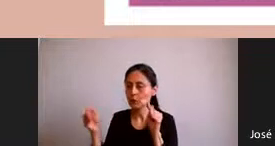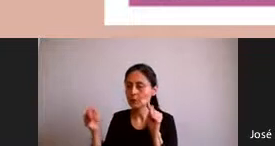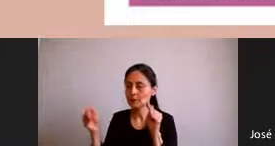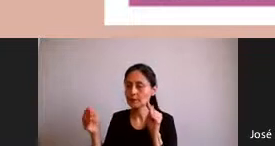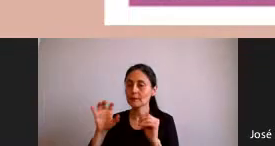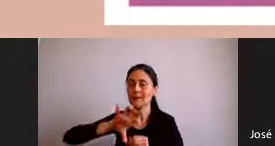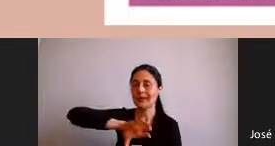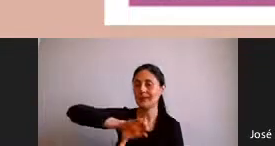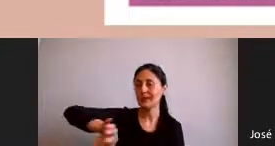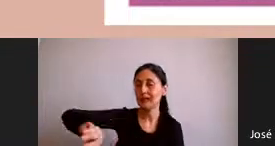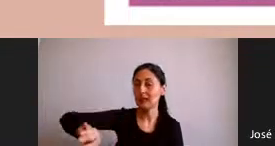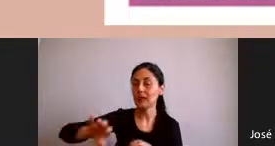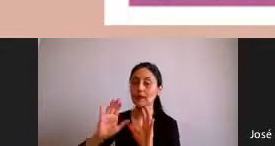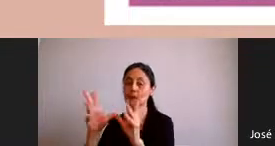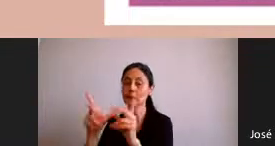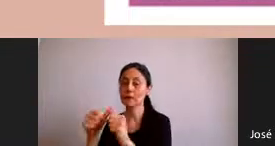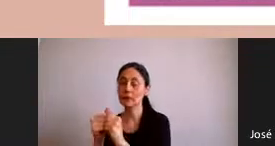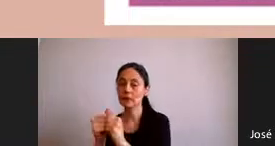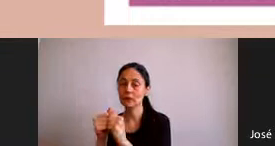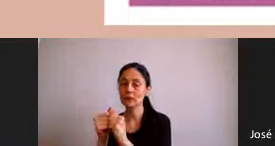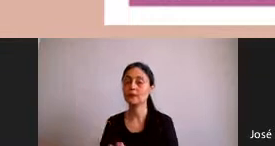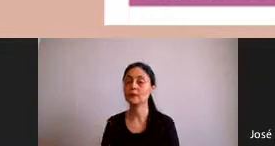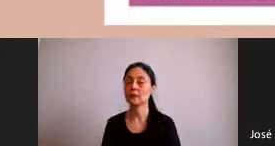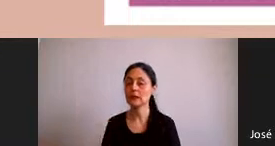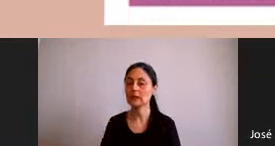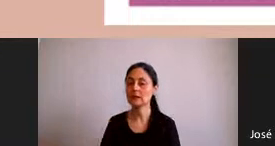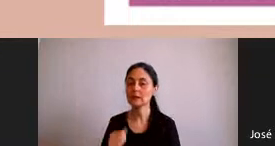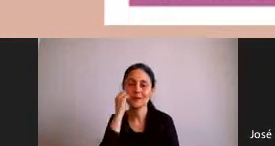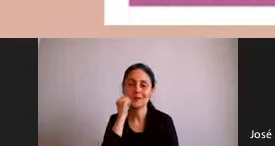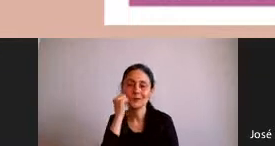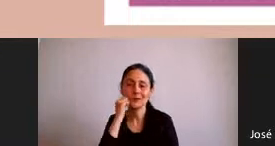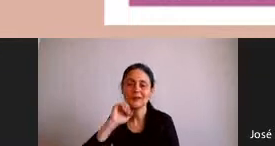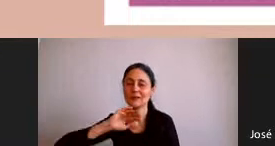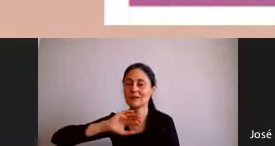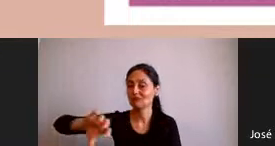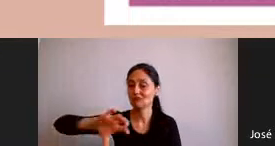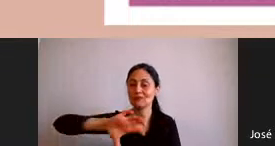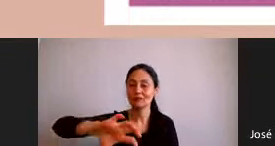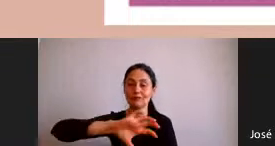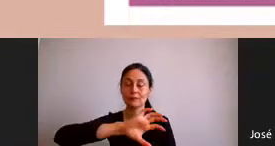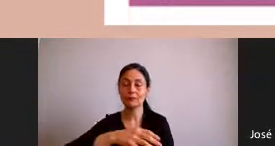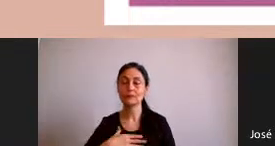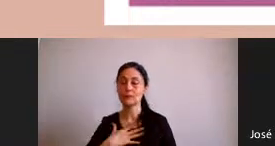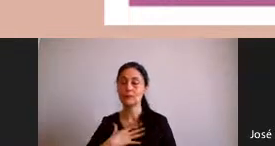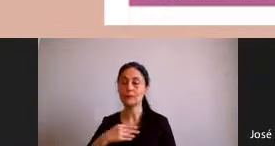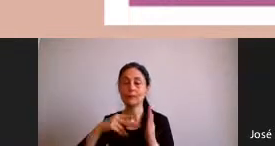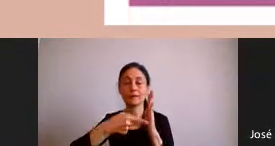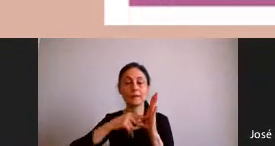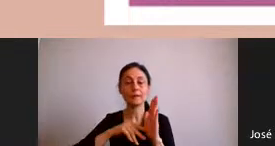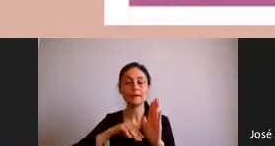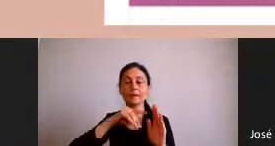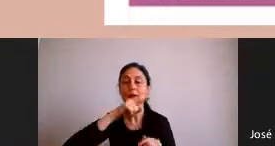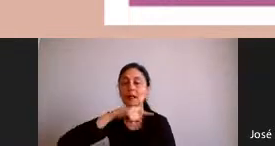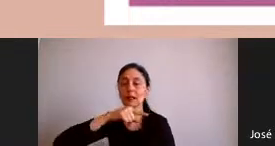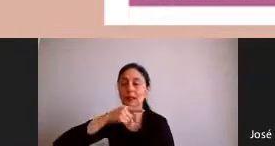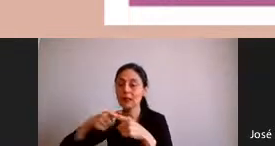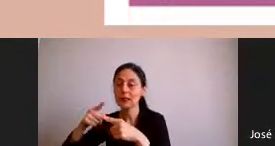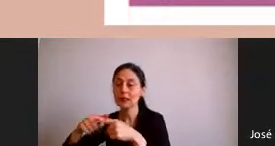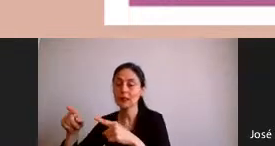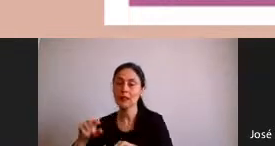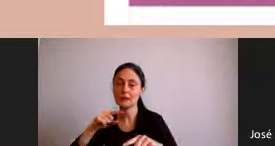sin tener la posibilidad de ver a sus seres queridos, todo eso va generando complicaciones a distintos niveles. En el ámbito de la